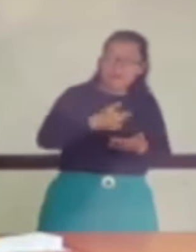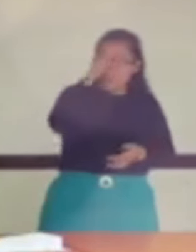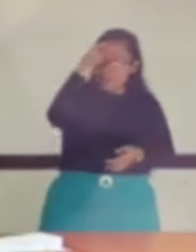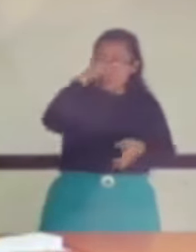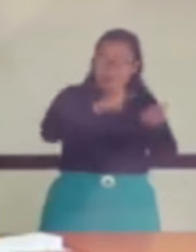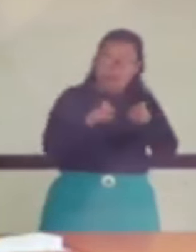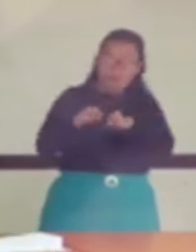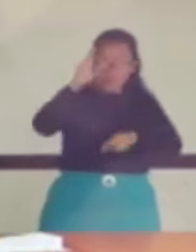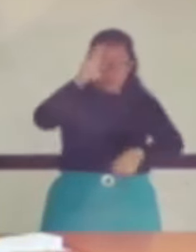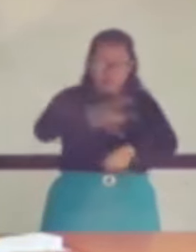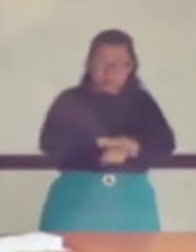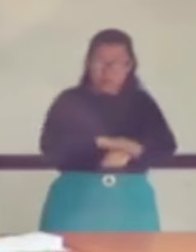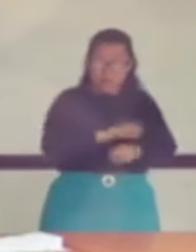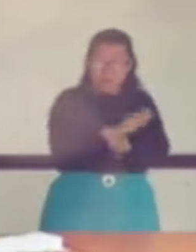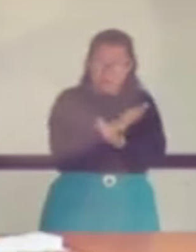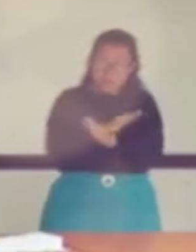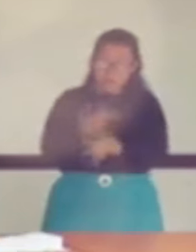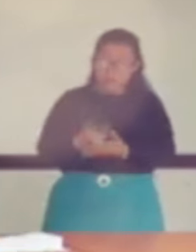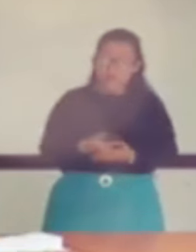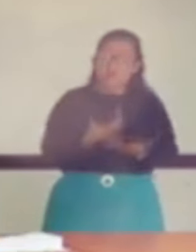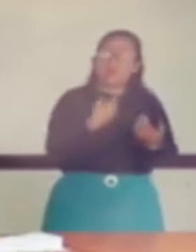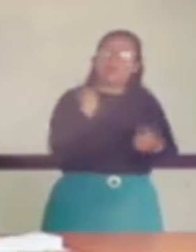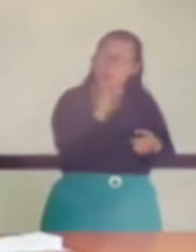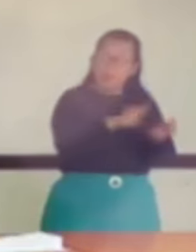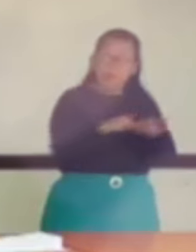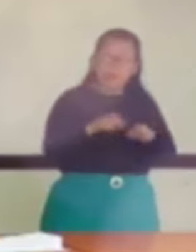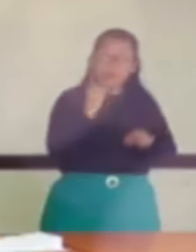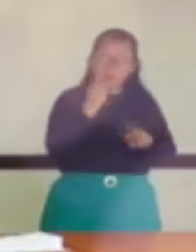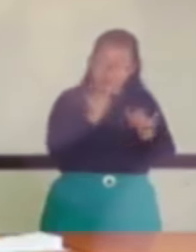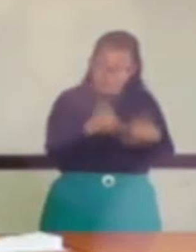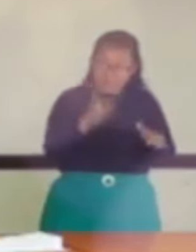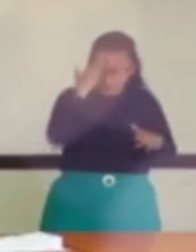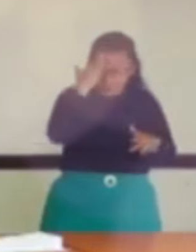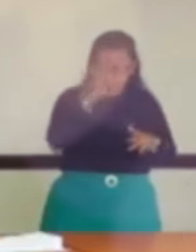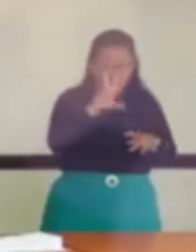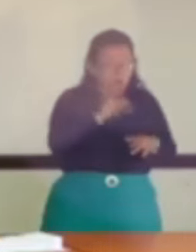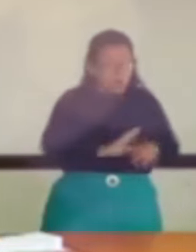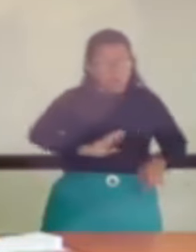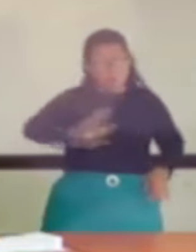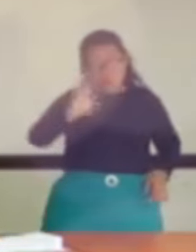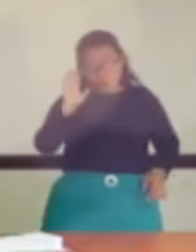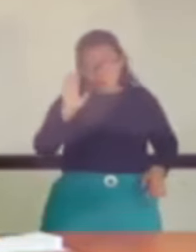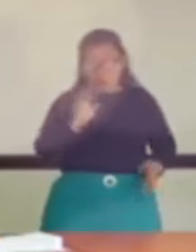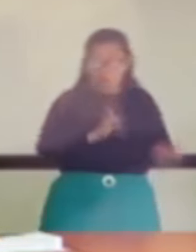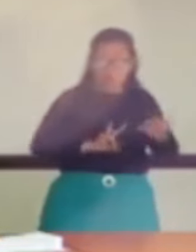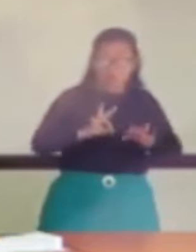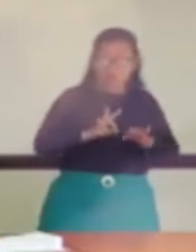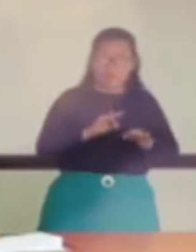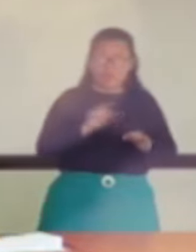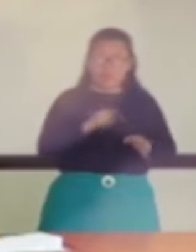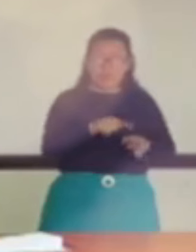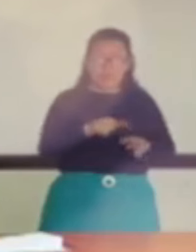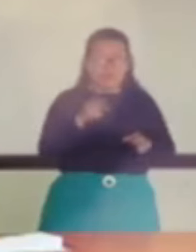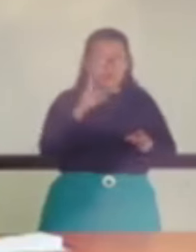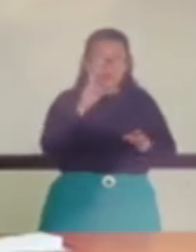son puestos en conocimiento de estas necesidades, si las incumplen, por supuesto cometen un delito y acciones